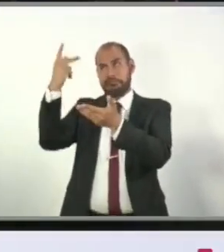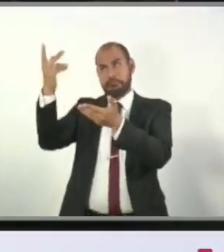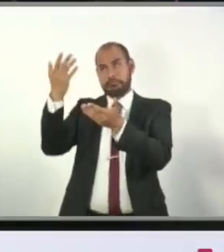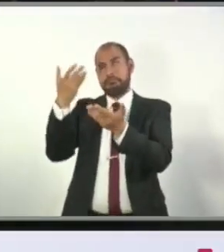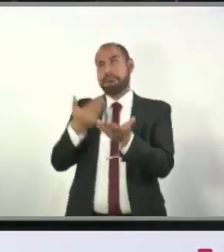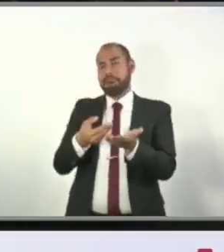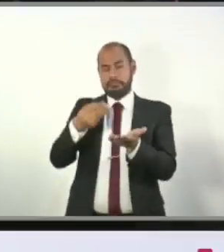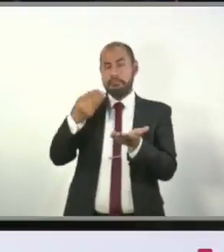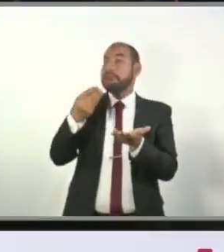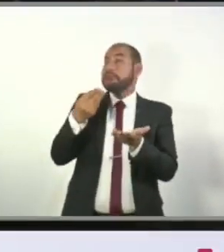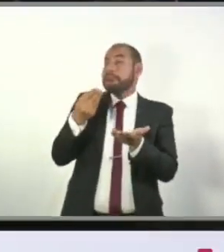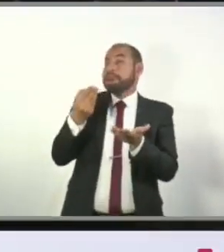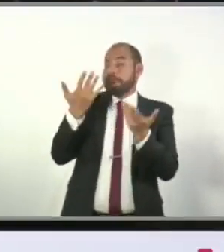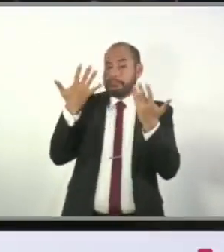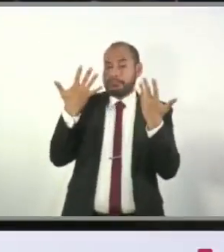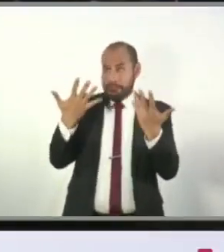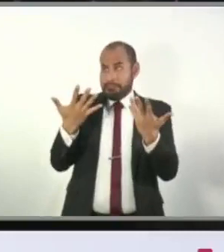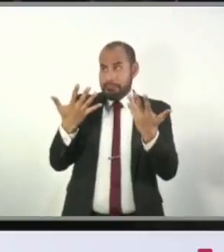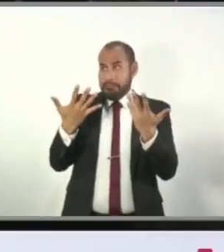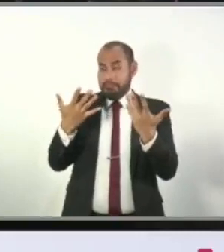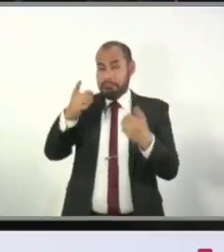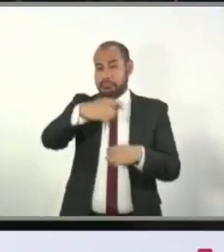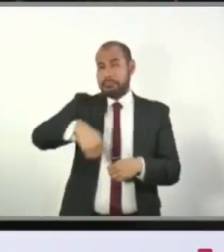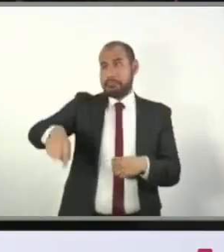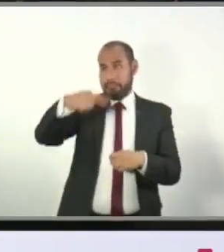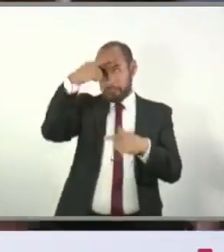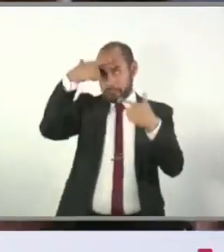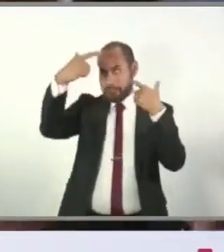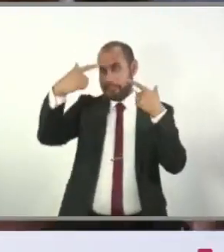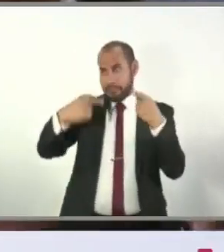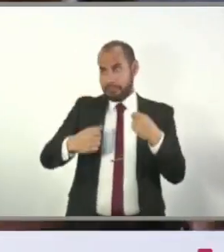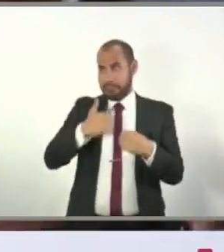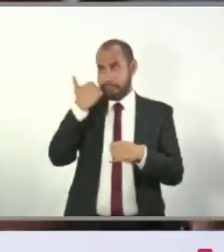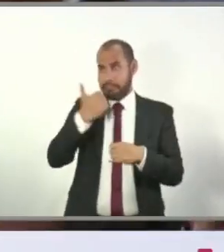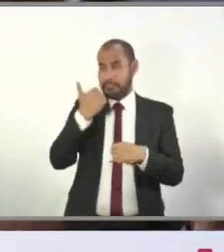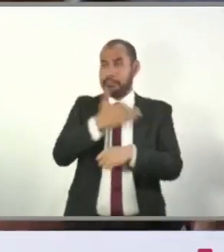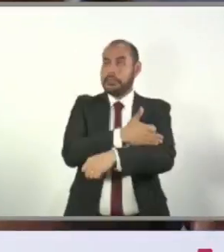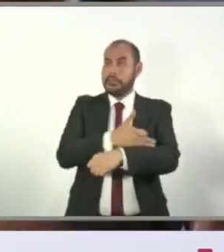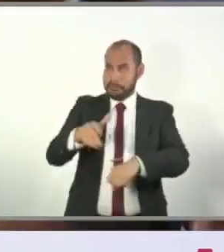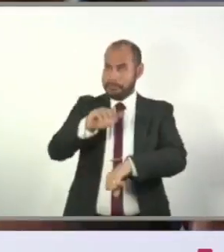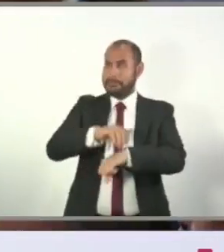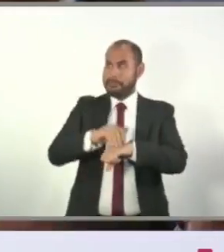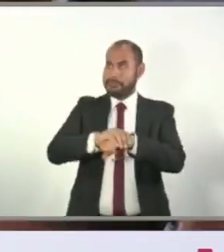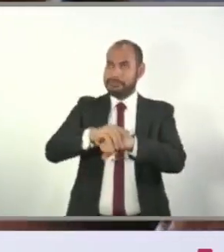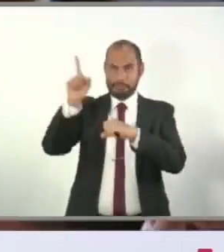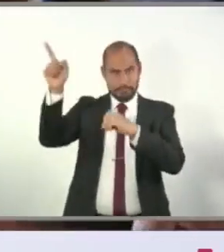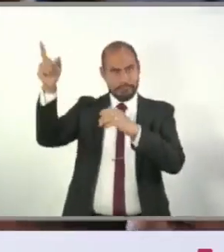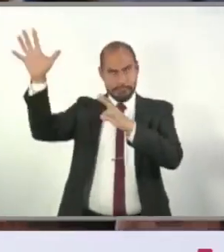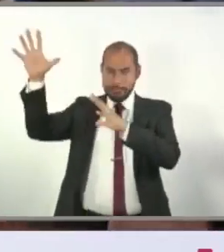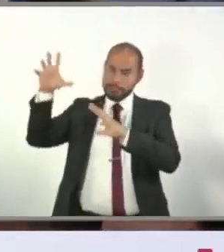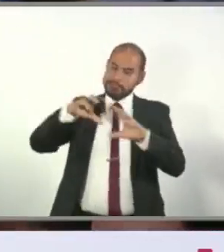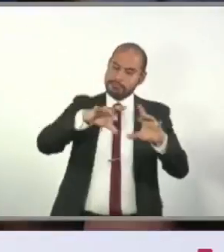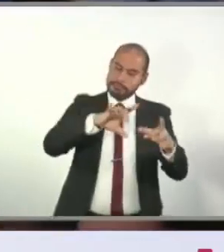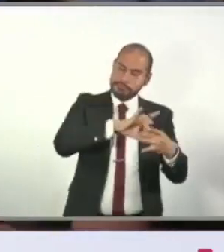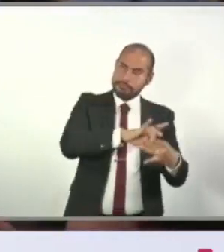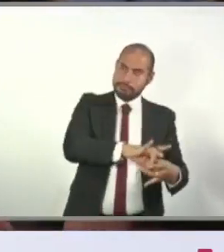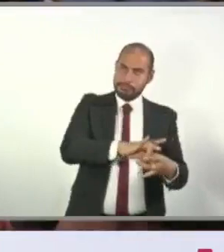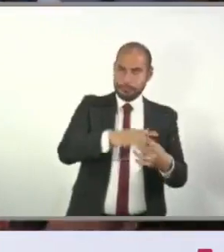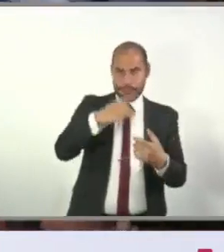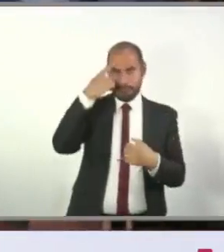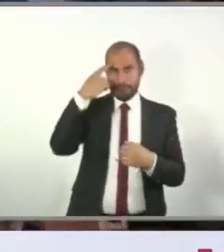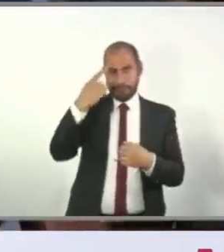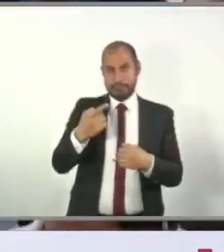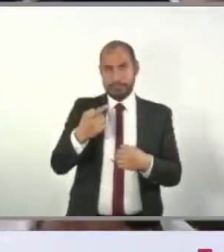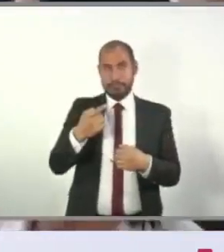estos graduados y graduadas. Ponemos a sus familiares y amigos. Que venga la alegría porque